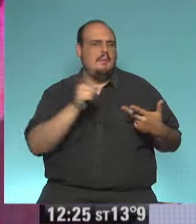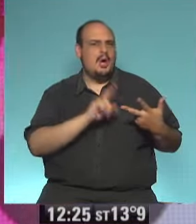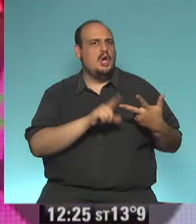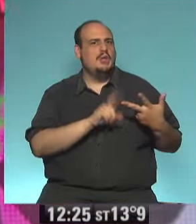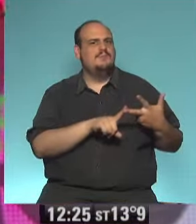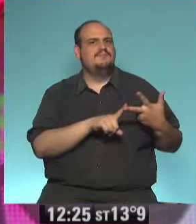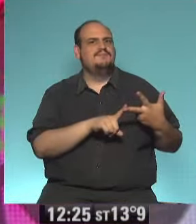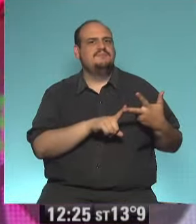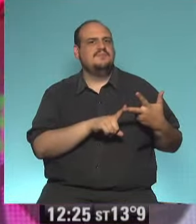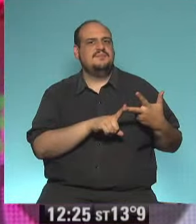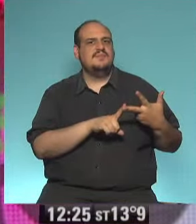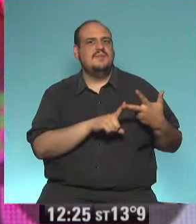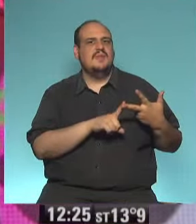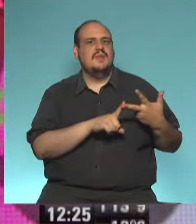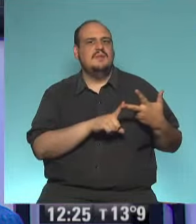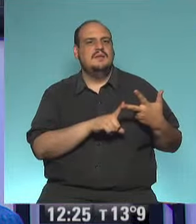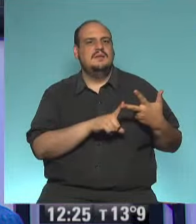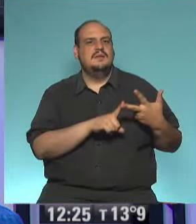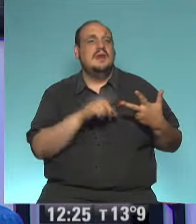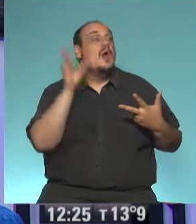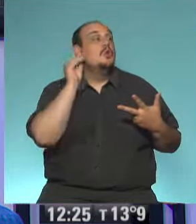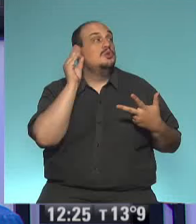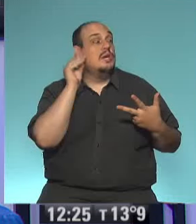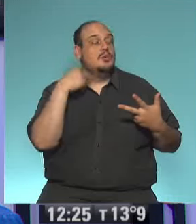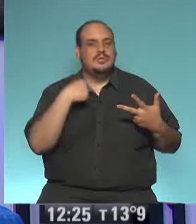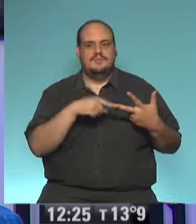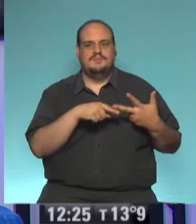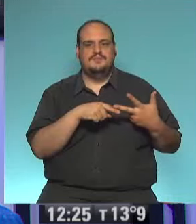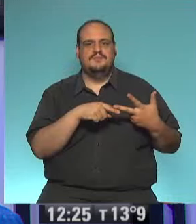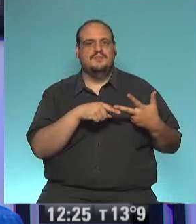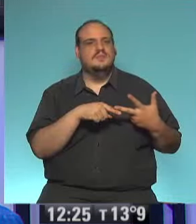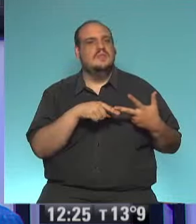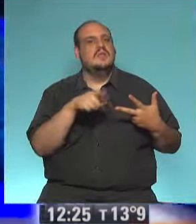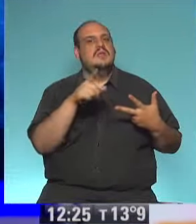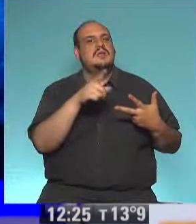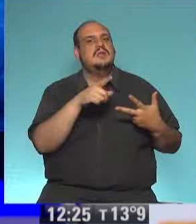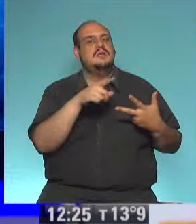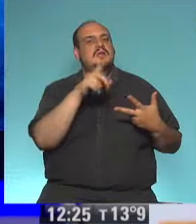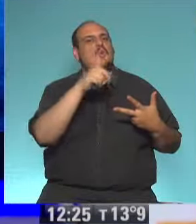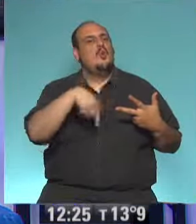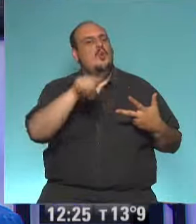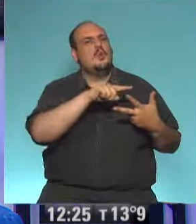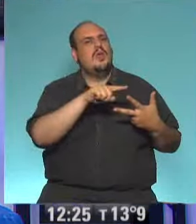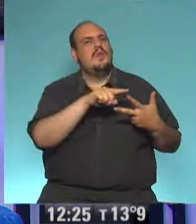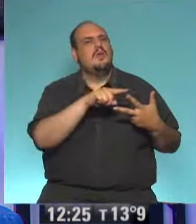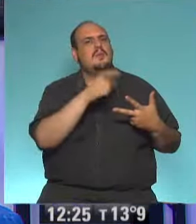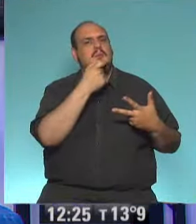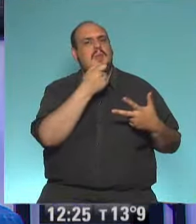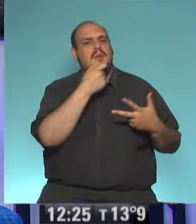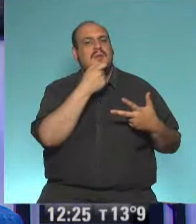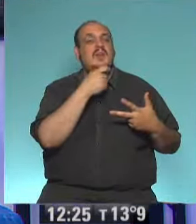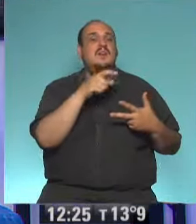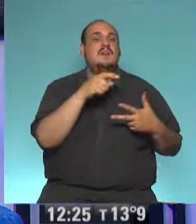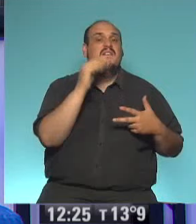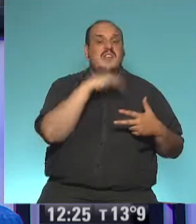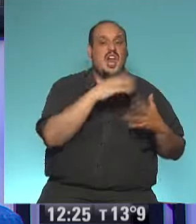va. Con esta. Escuchar la de la mata. A ver cómo, la mata, dicen. Tienen que reemplazar. Por ejemplo, lo refrescante